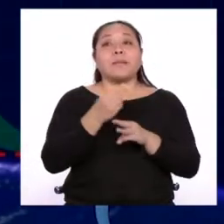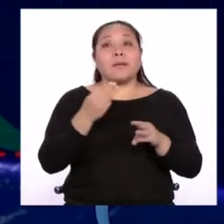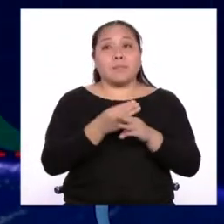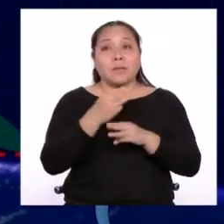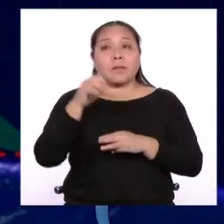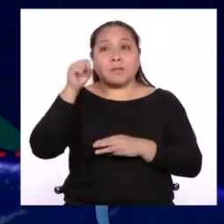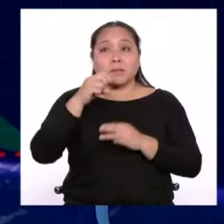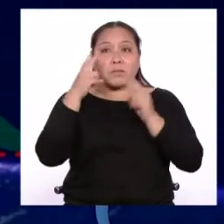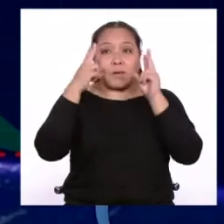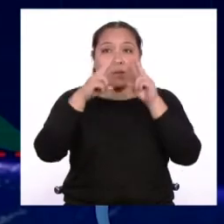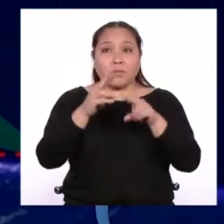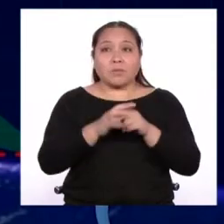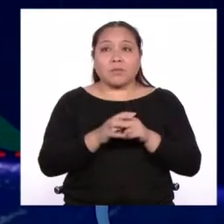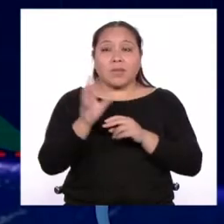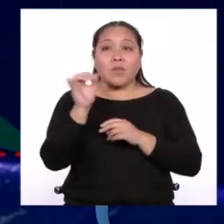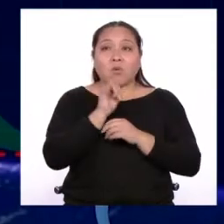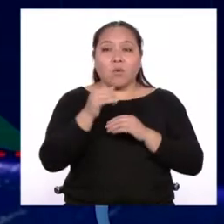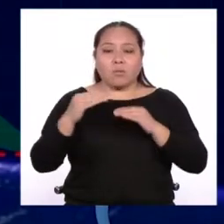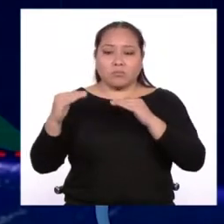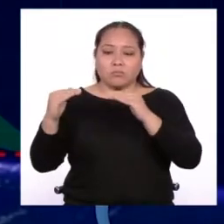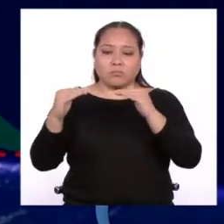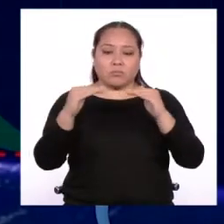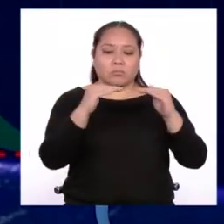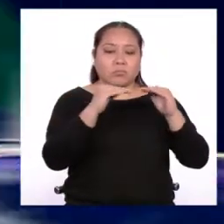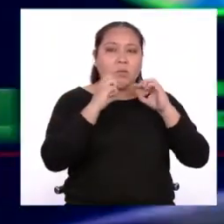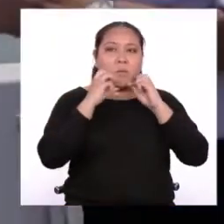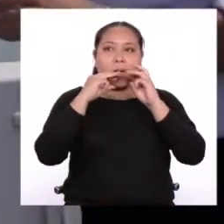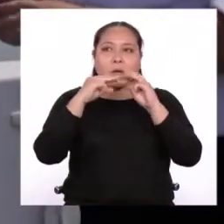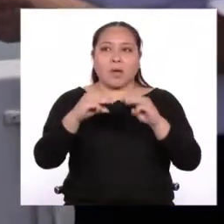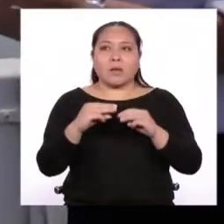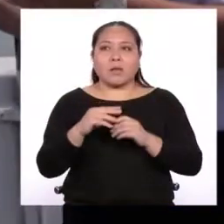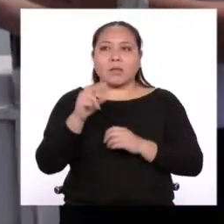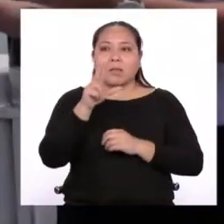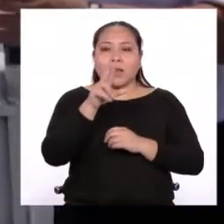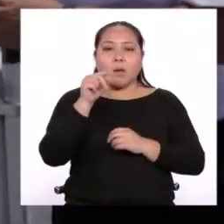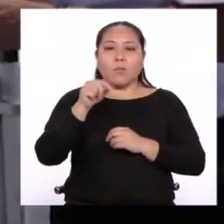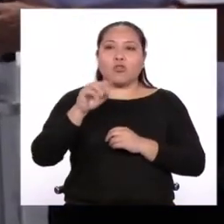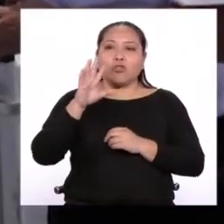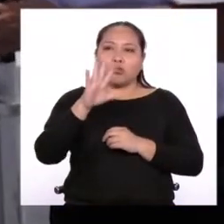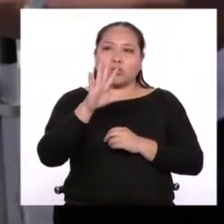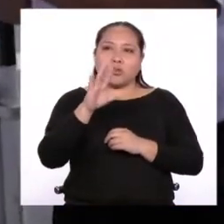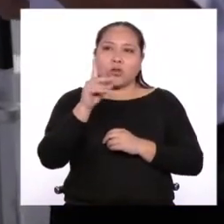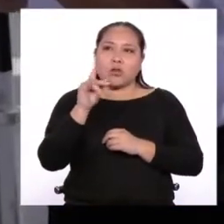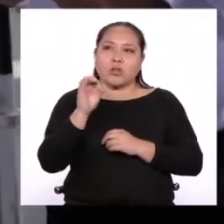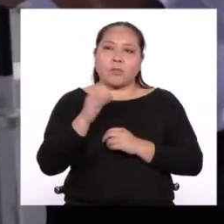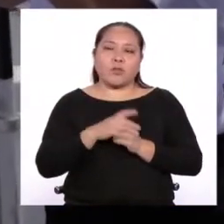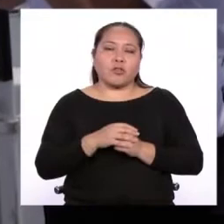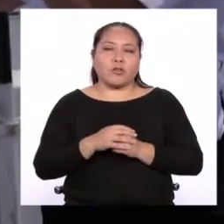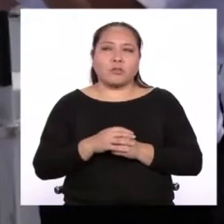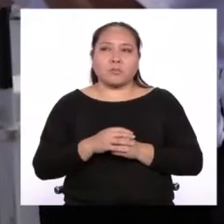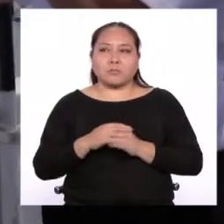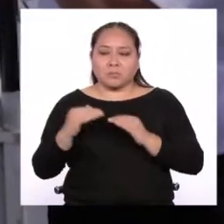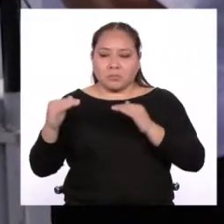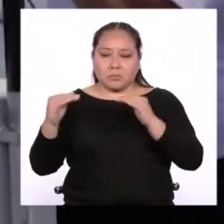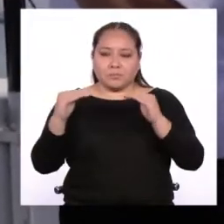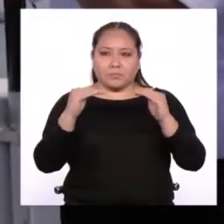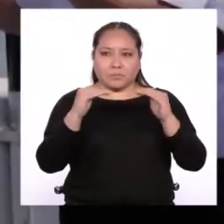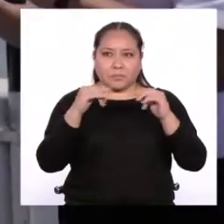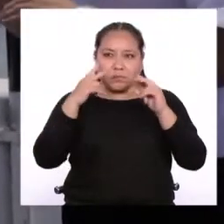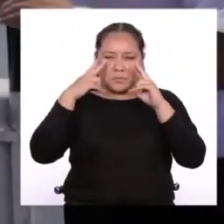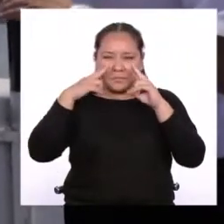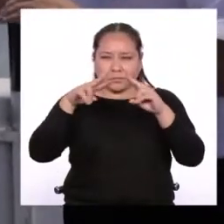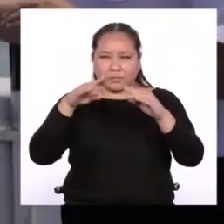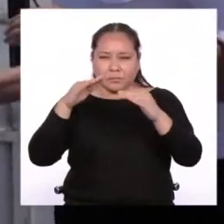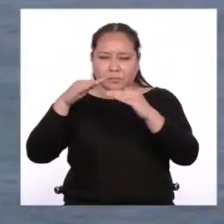estamos al mismo nivel del mar. Más o menos a 3.54 kilómetros, que es más o menos 1.8 millas. Estamos hablando de que ya